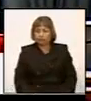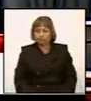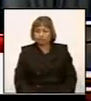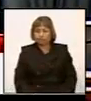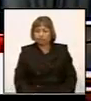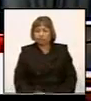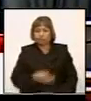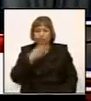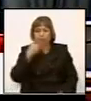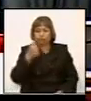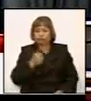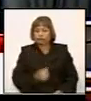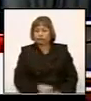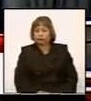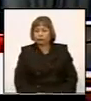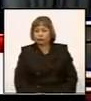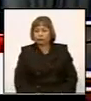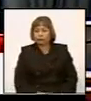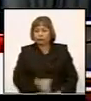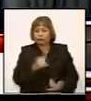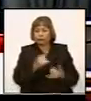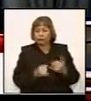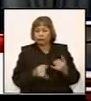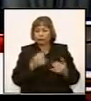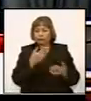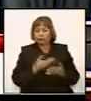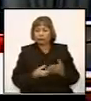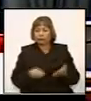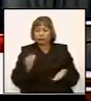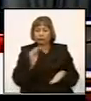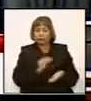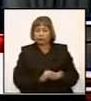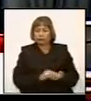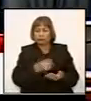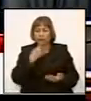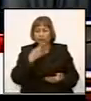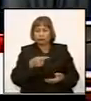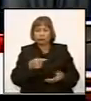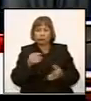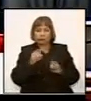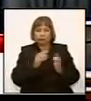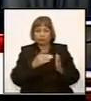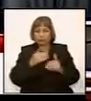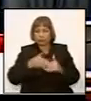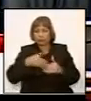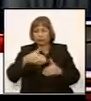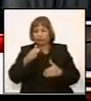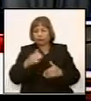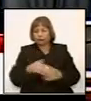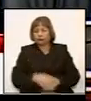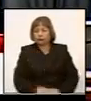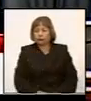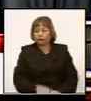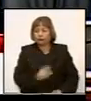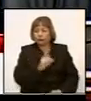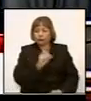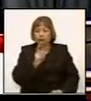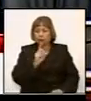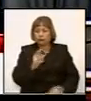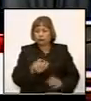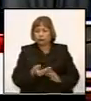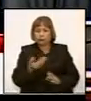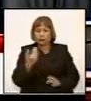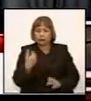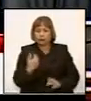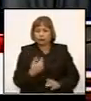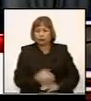de la mejor manera. Y para terminar, una vez más, esto es de aquí para adelante, no es